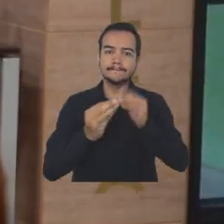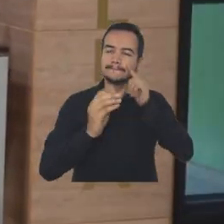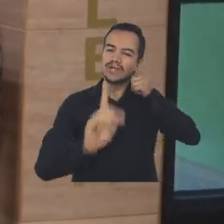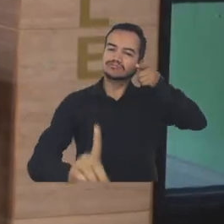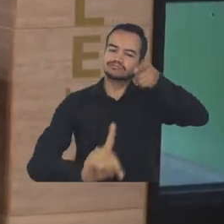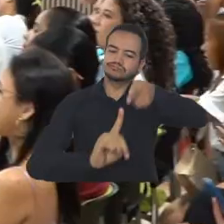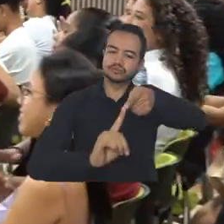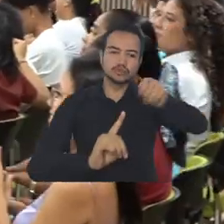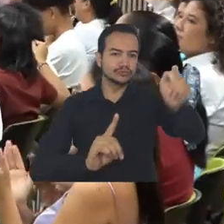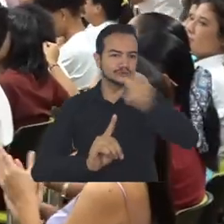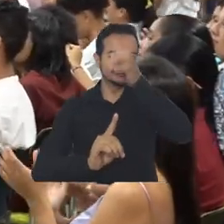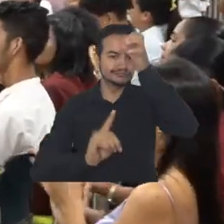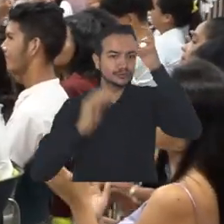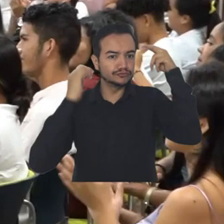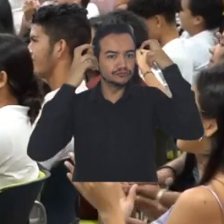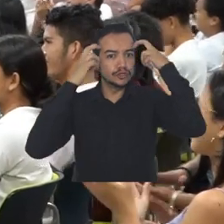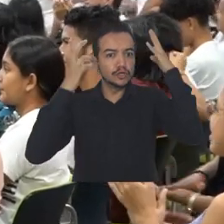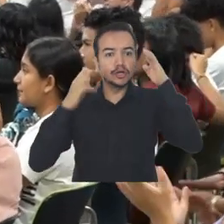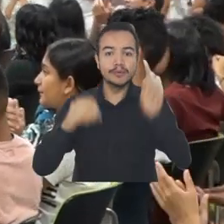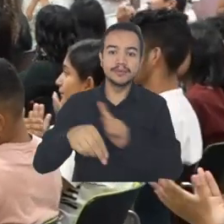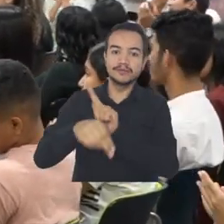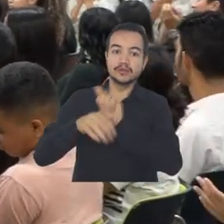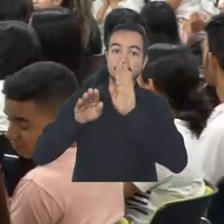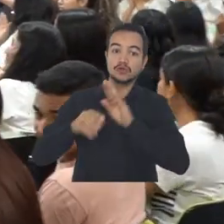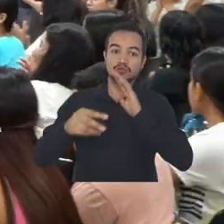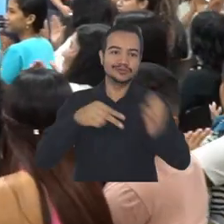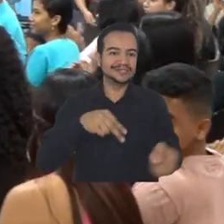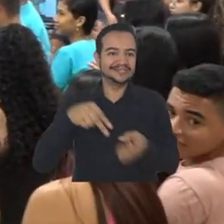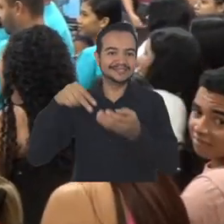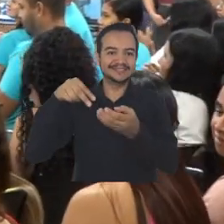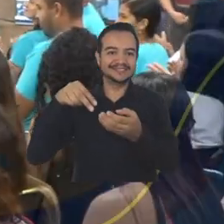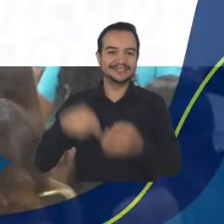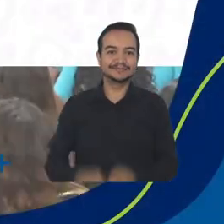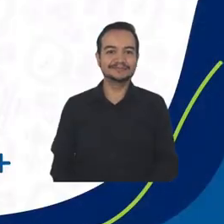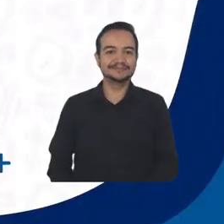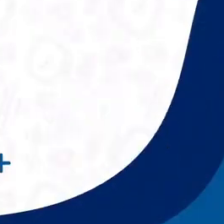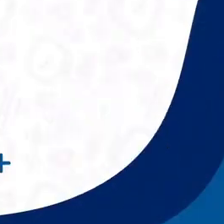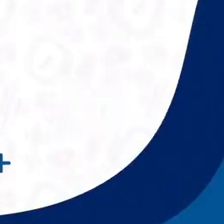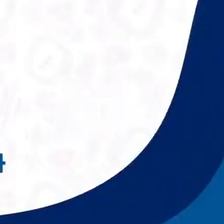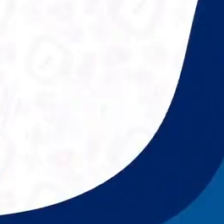y profundizar conocimientos desde la Facultad de Ciencias de la Educación.